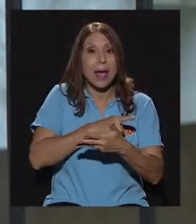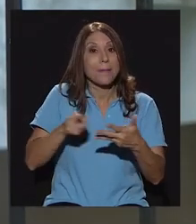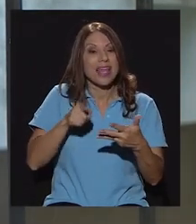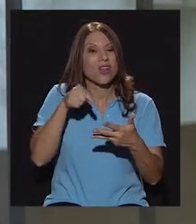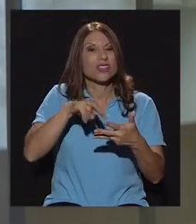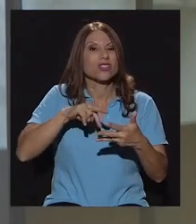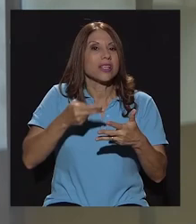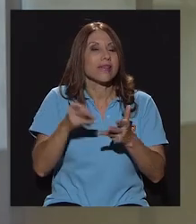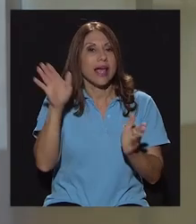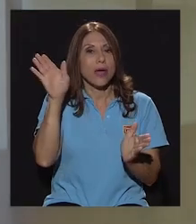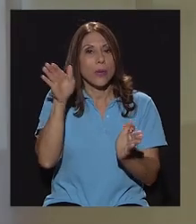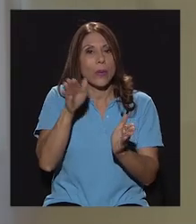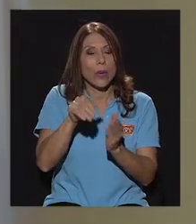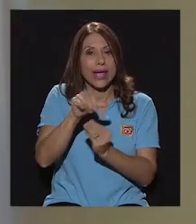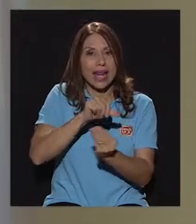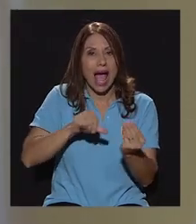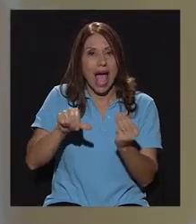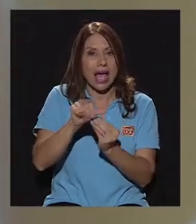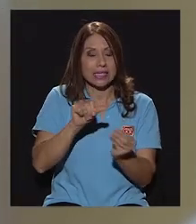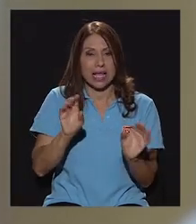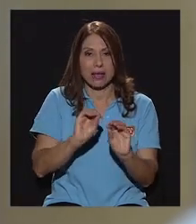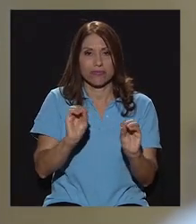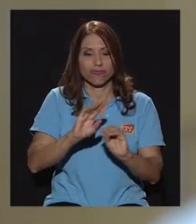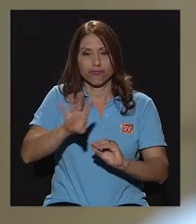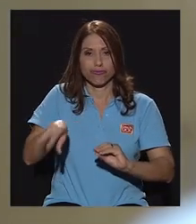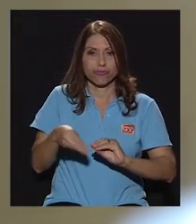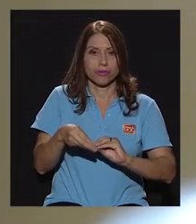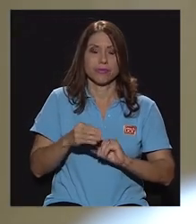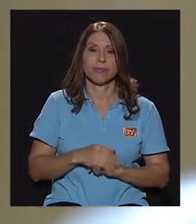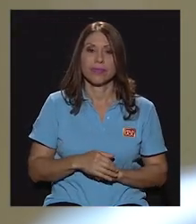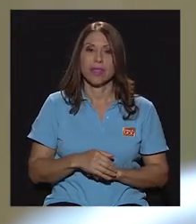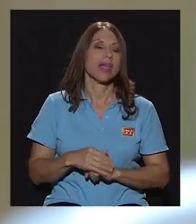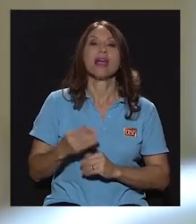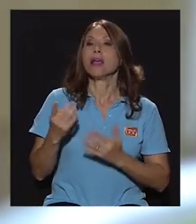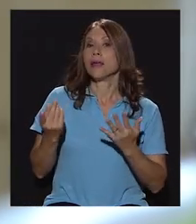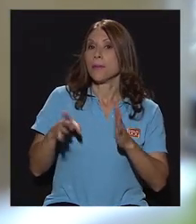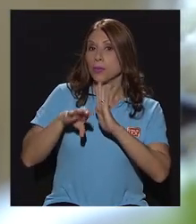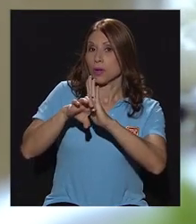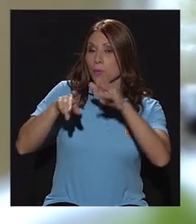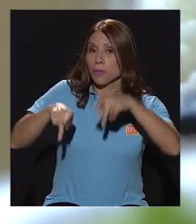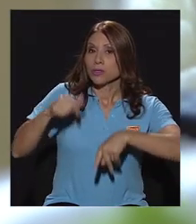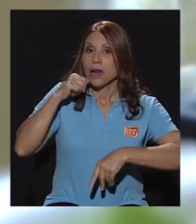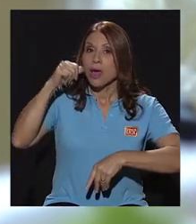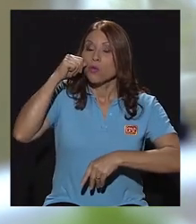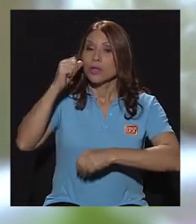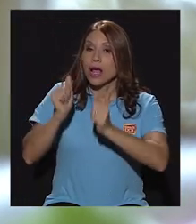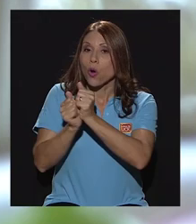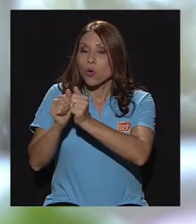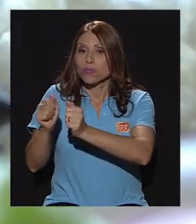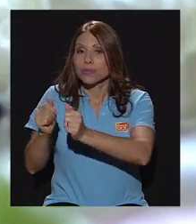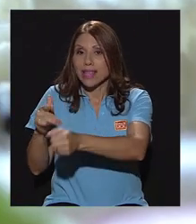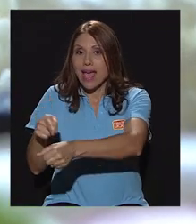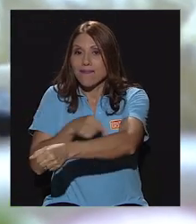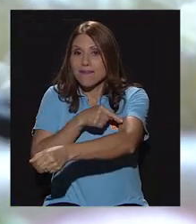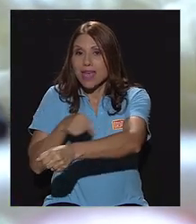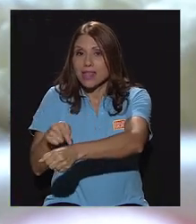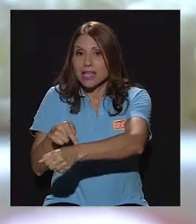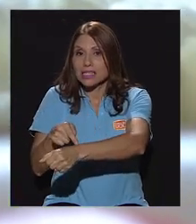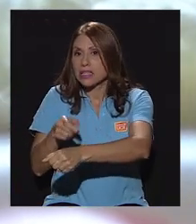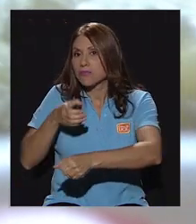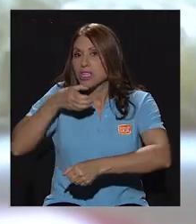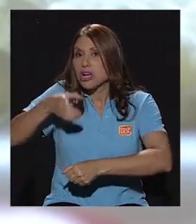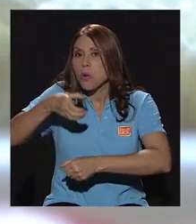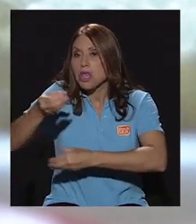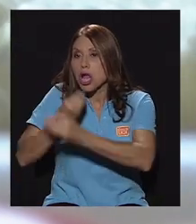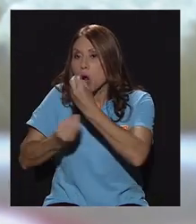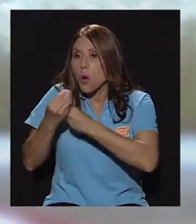que sea con menor cantidad de grasa adicional. Marcela, ¿la alimentación en un adulto con diabetes es la misma la